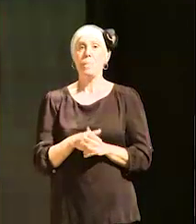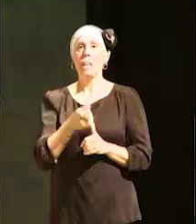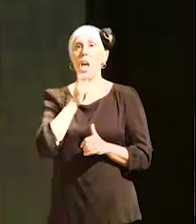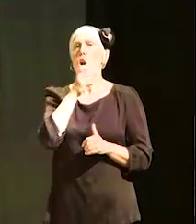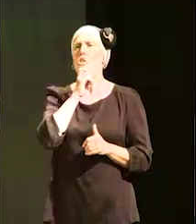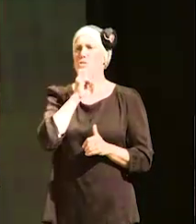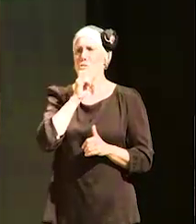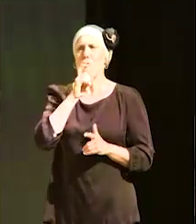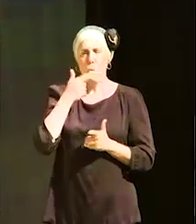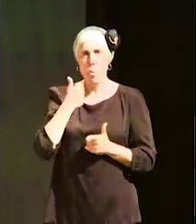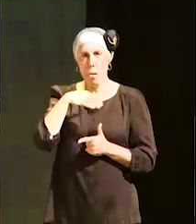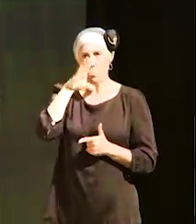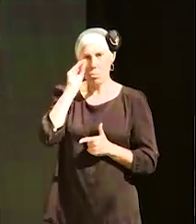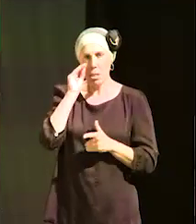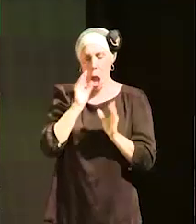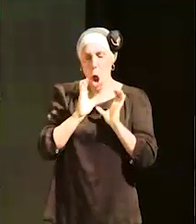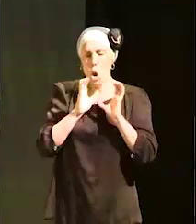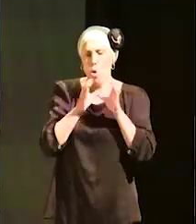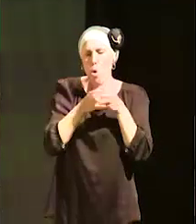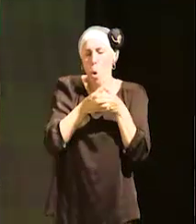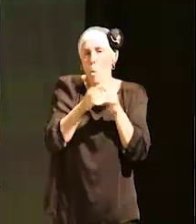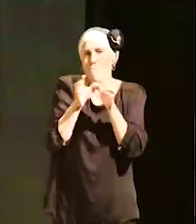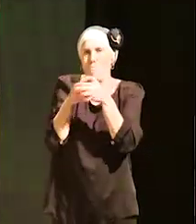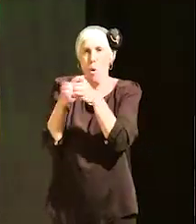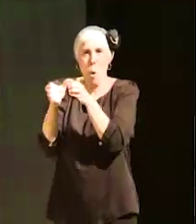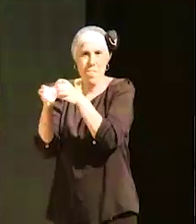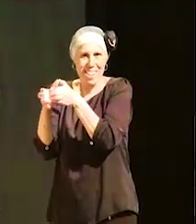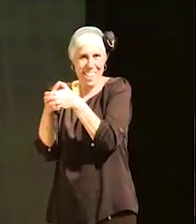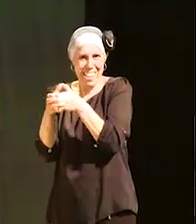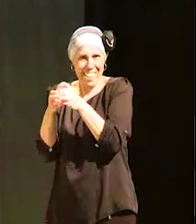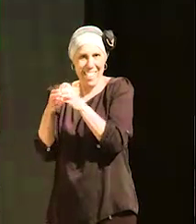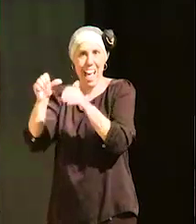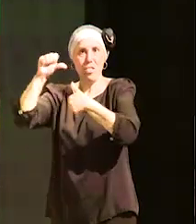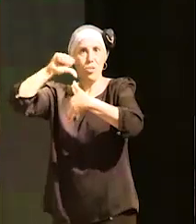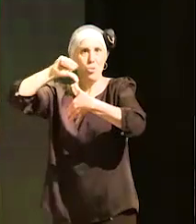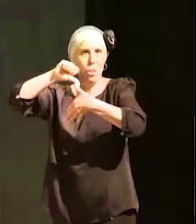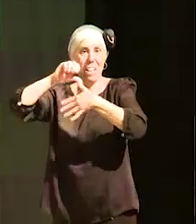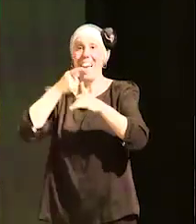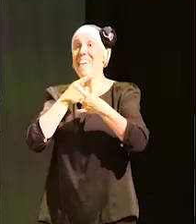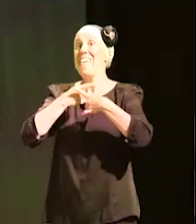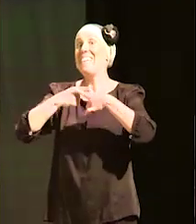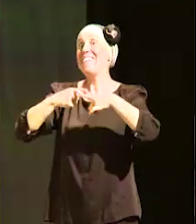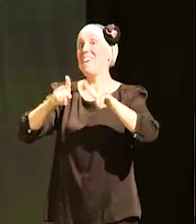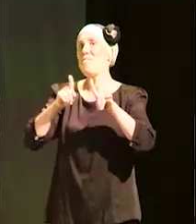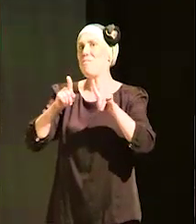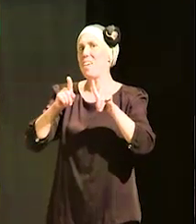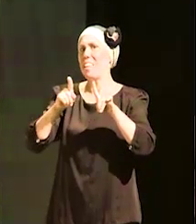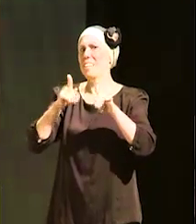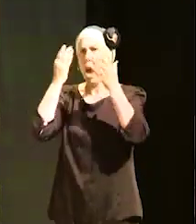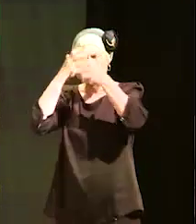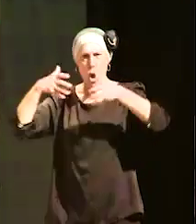comunitario en sudamérica y cómo se entiende lo comunitario en occidente que creo que falta mucho trabajo